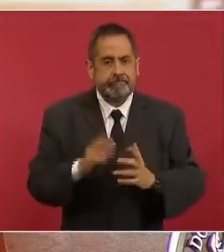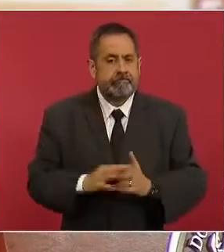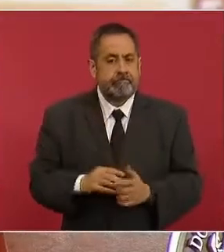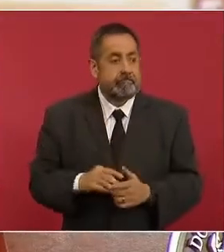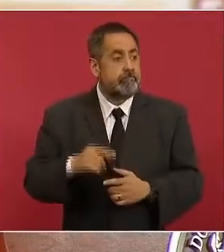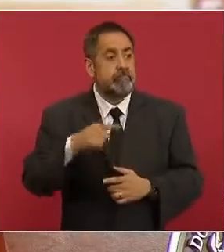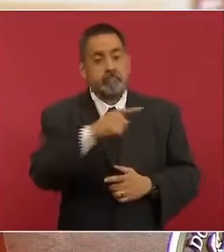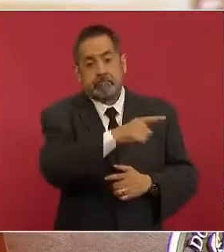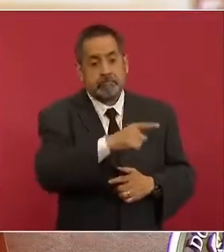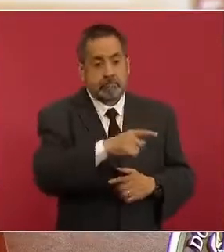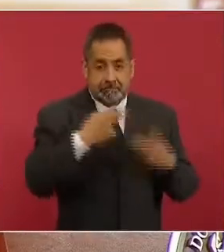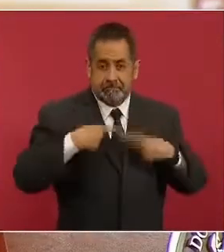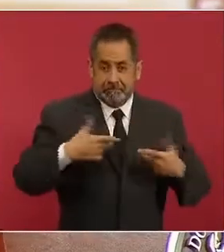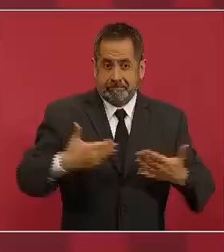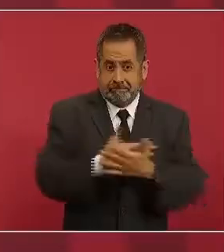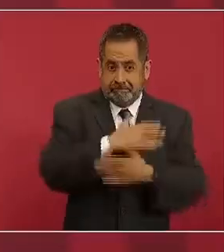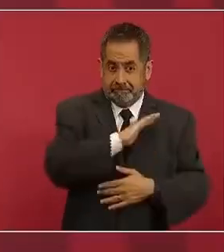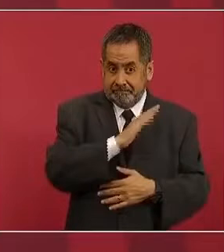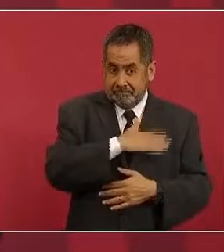Están pagando los españoles